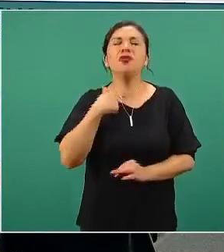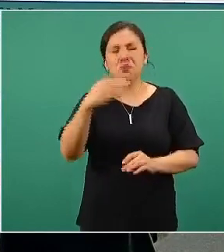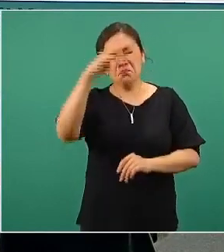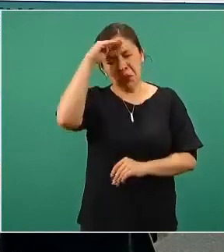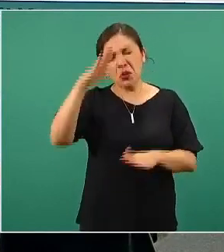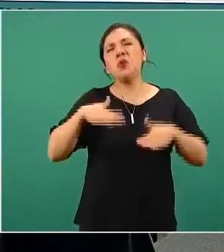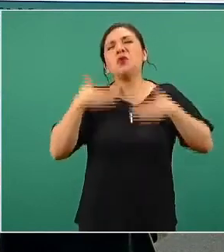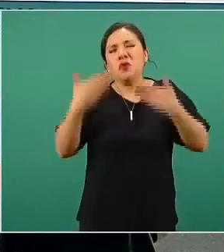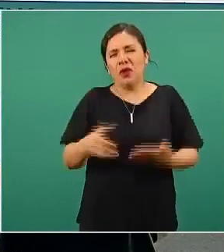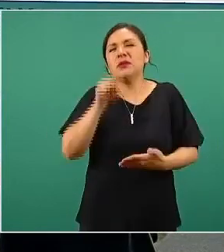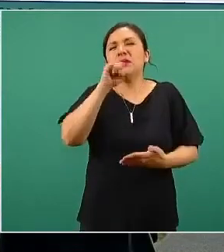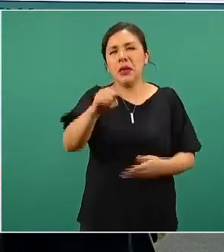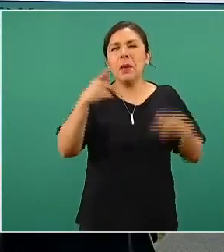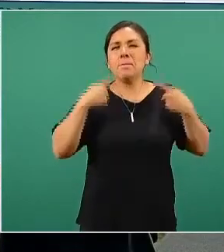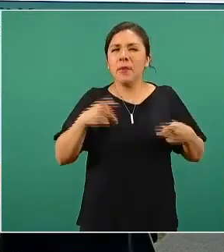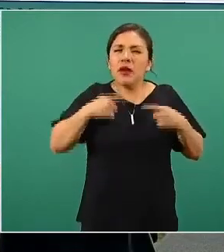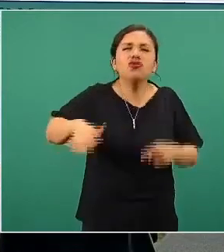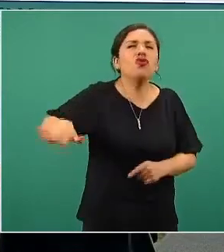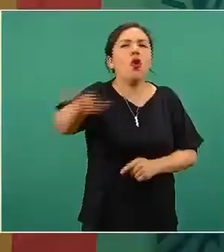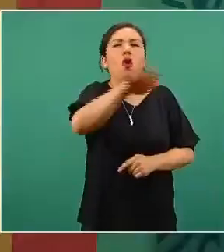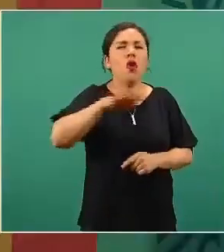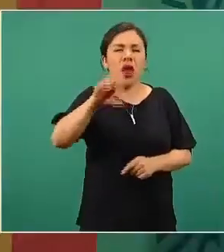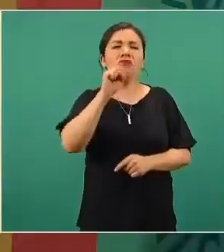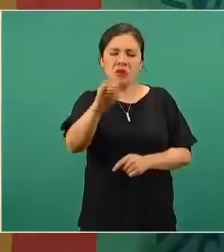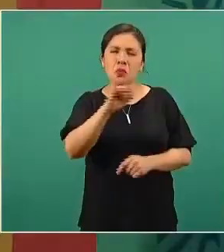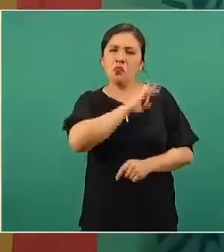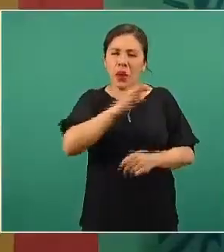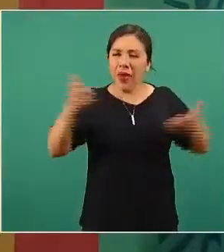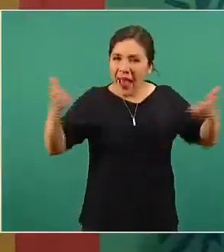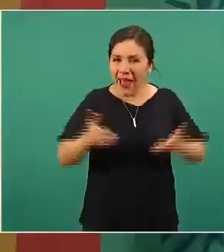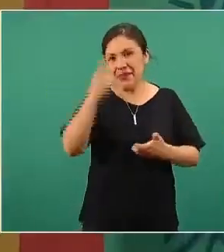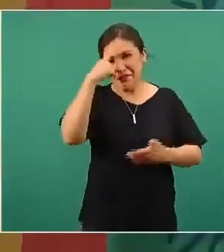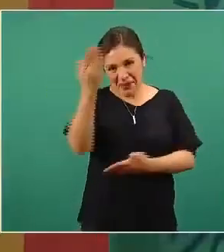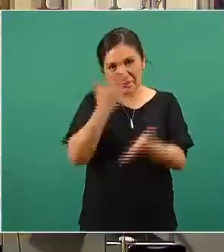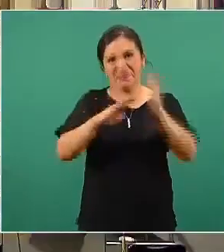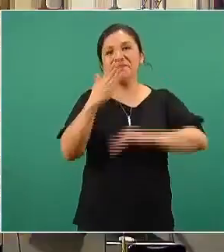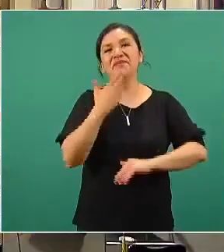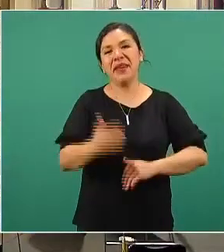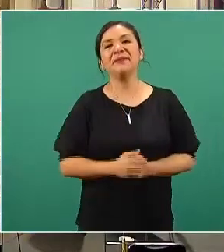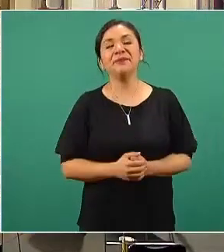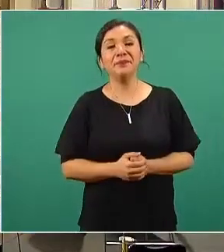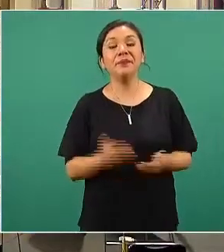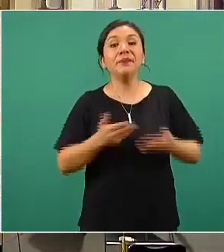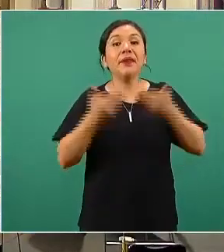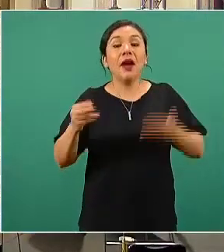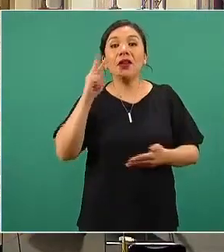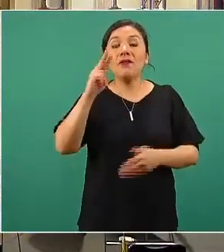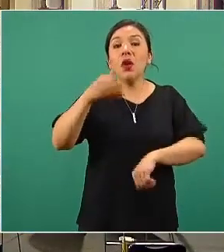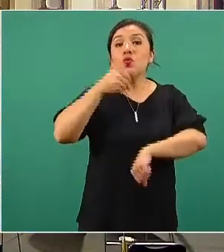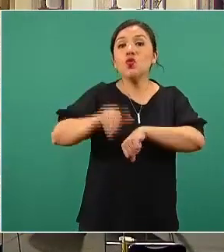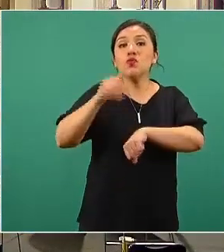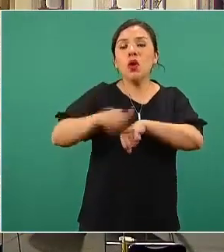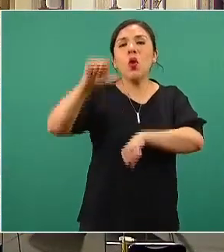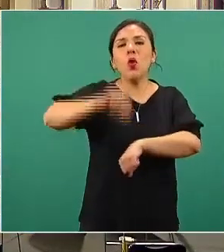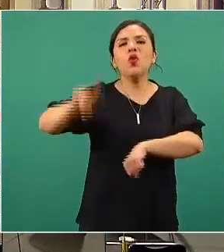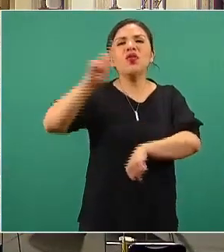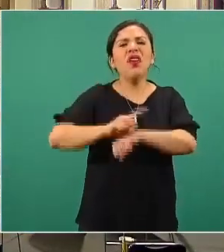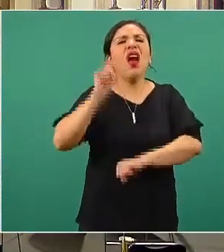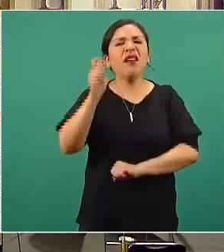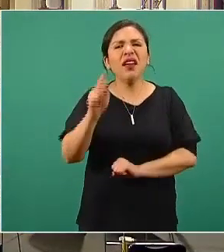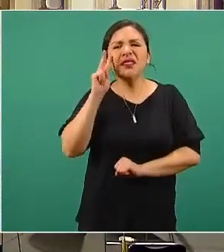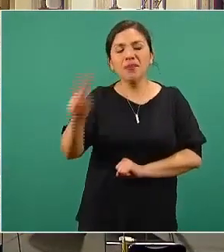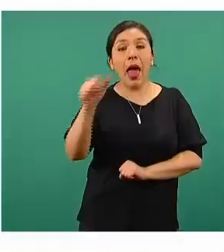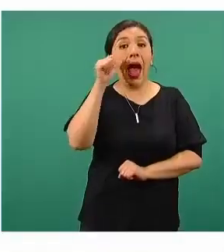en la colaboración del pueblo de México para lograrlo. Vamos a ver los números con lo que tenemos ahorita.